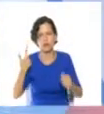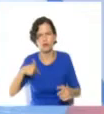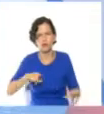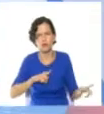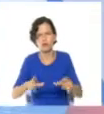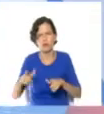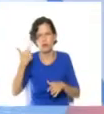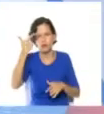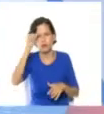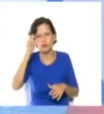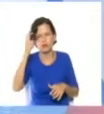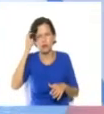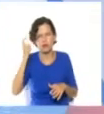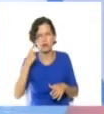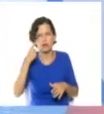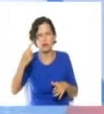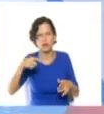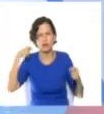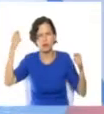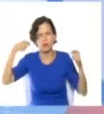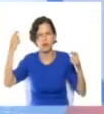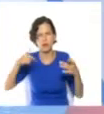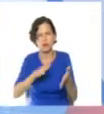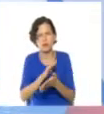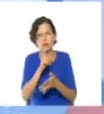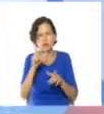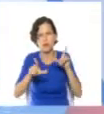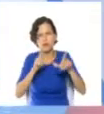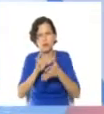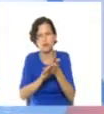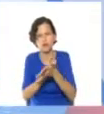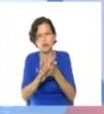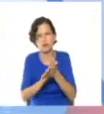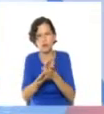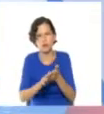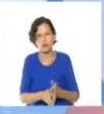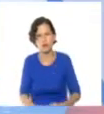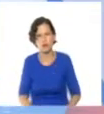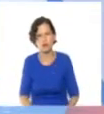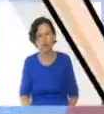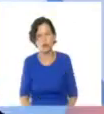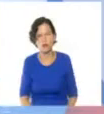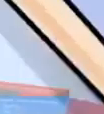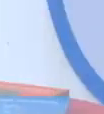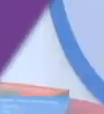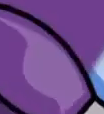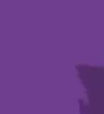día de hoy, vamos a ver nuestro video tutorial de lengua de señas de la mano de la profesora Yolibel Aponte.